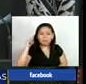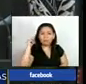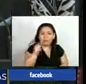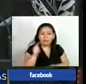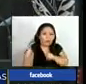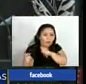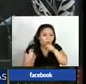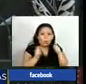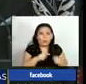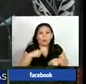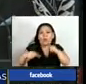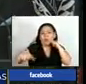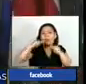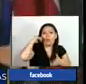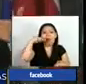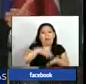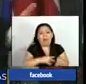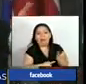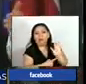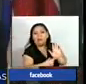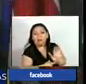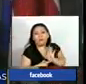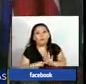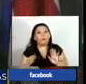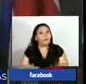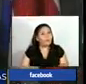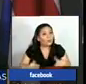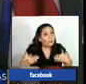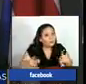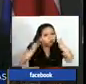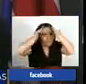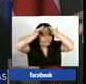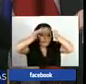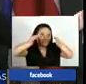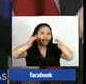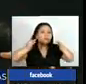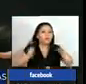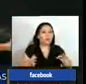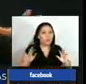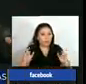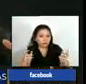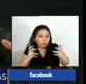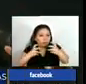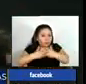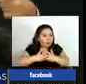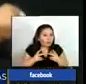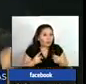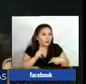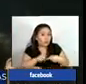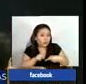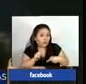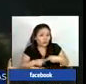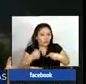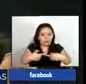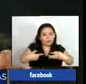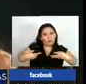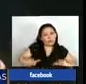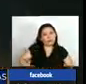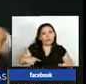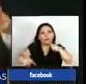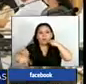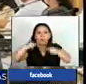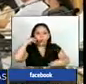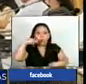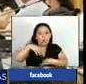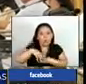Democrática a diestra y siniestra, porque han sido medidas tomadas con la combinación de dos factores, Estado de Derecho, Democrático